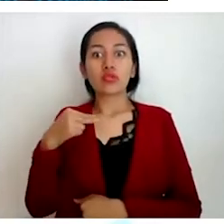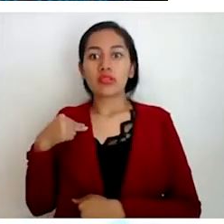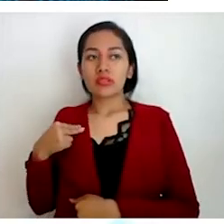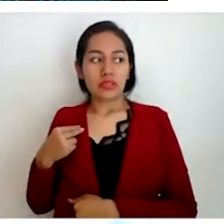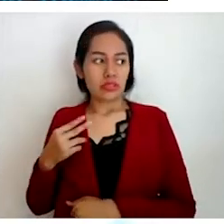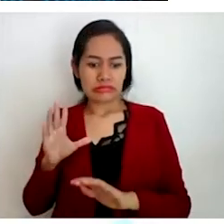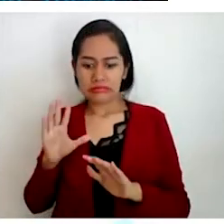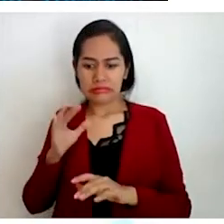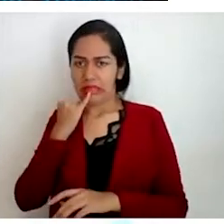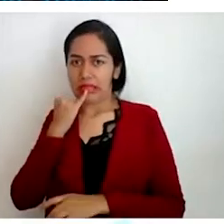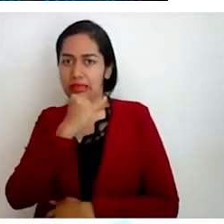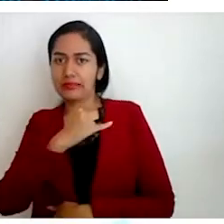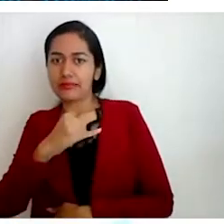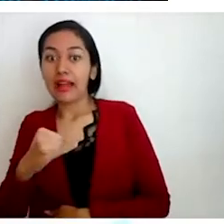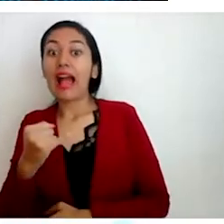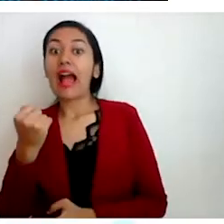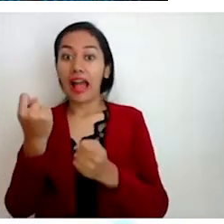en su representación cinematográfica.